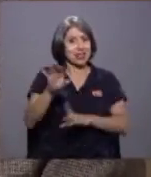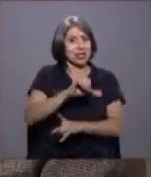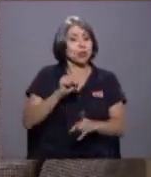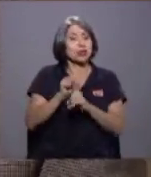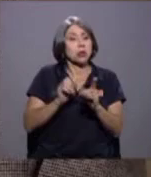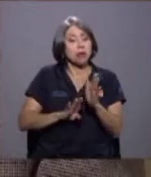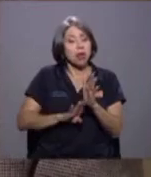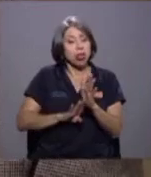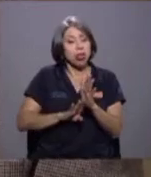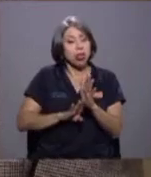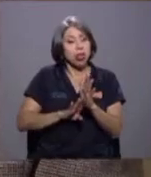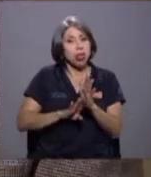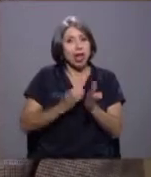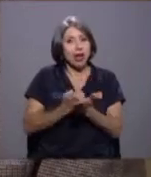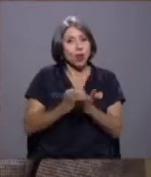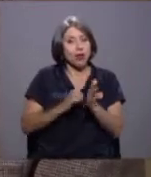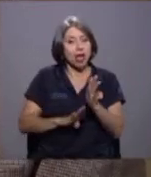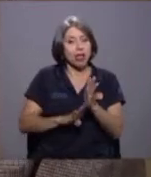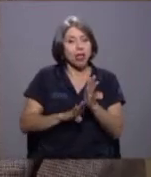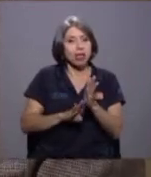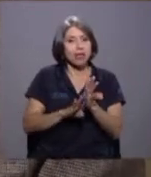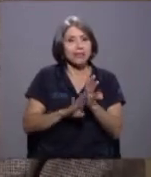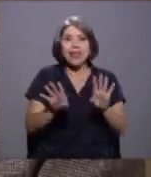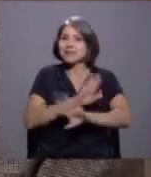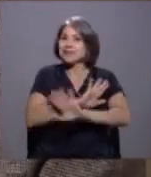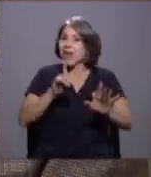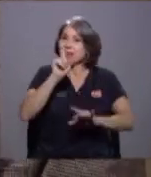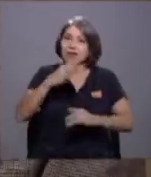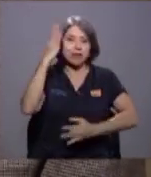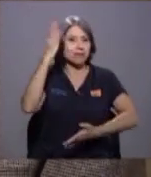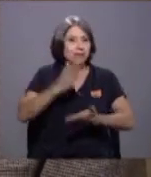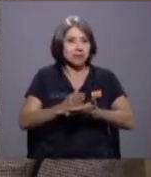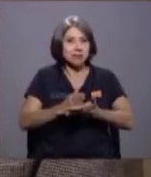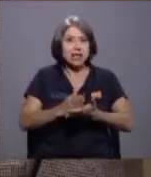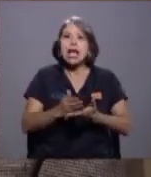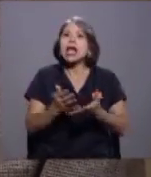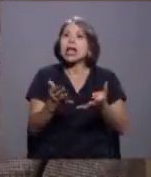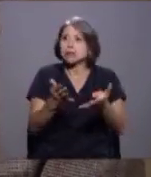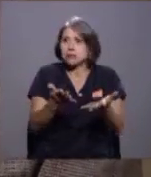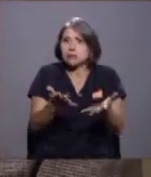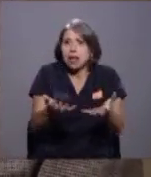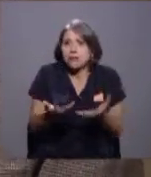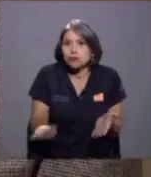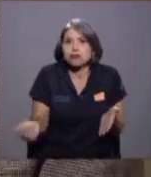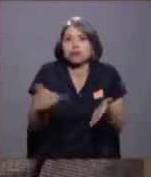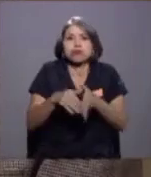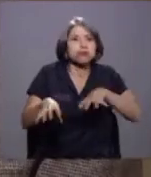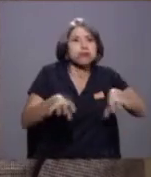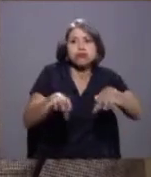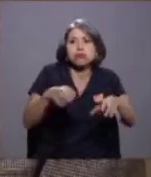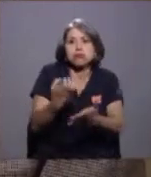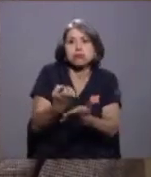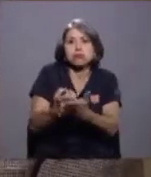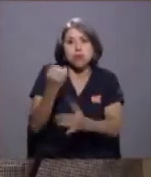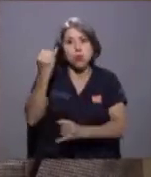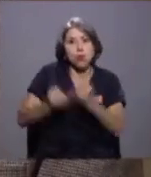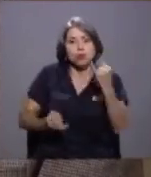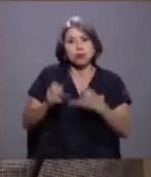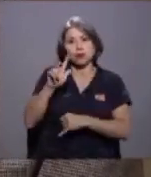económica. Creo que la población costarricense ha venido clamando por reactivación, por lo menos en los últimos 2 o 3